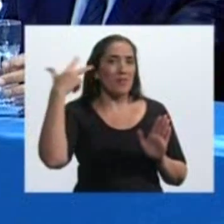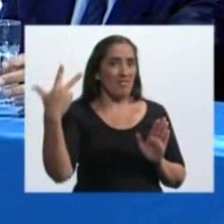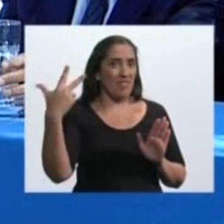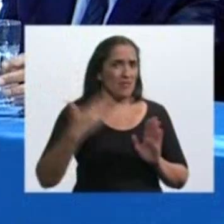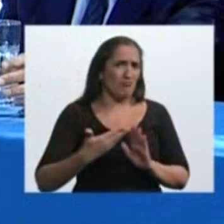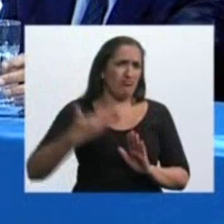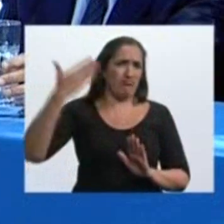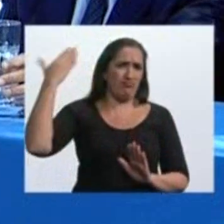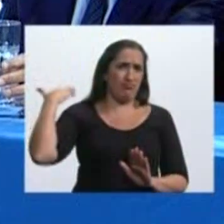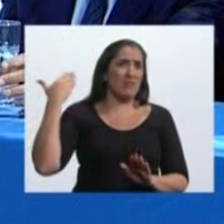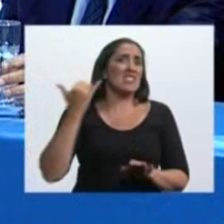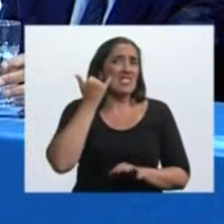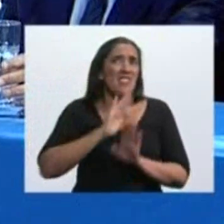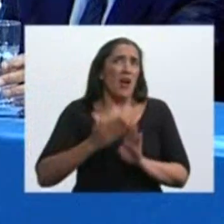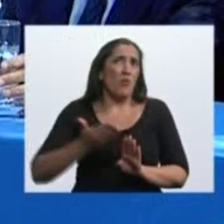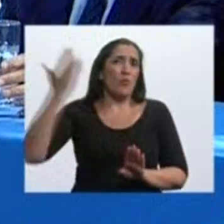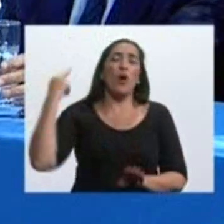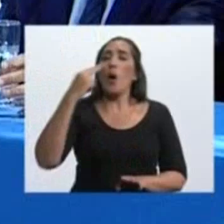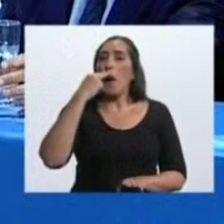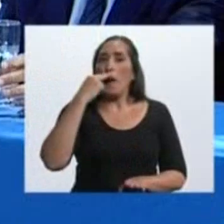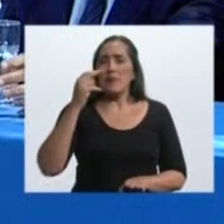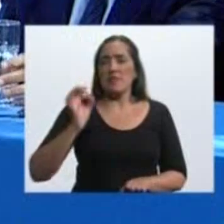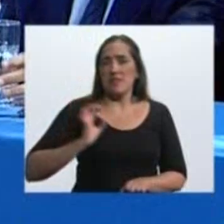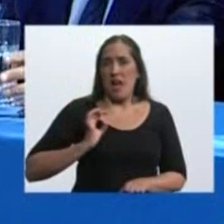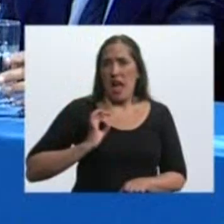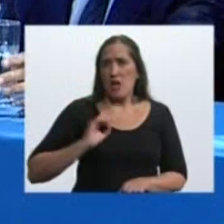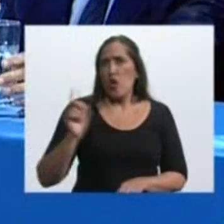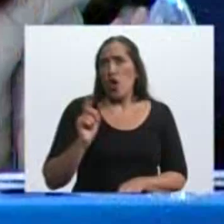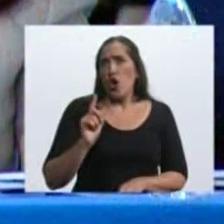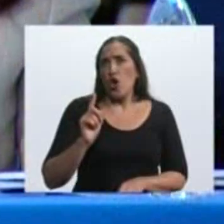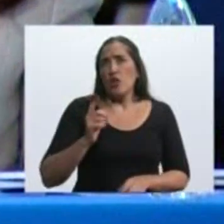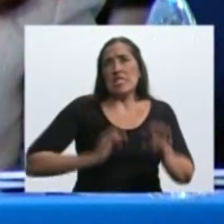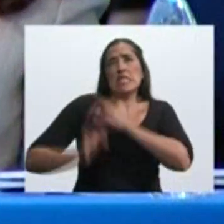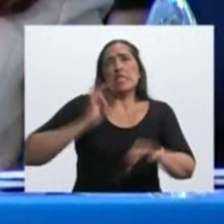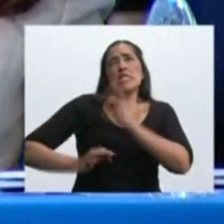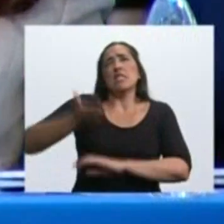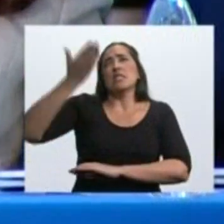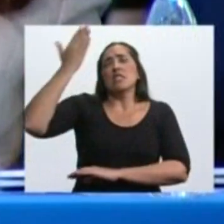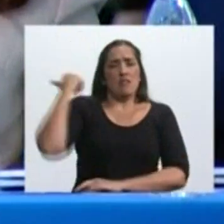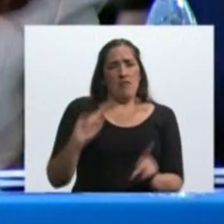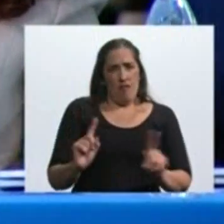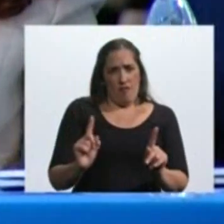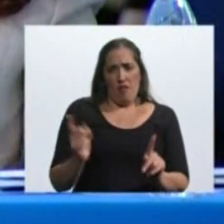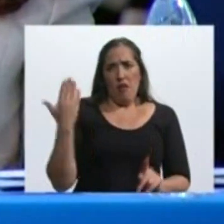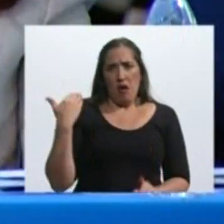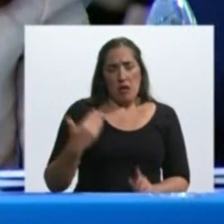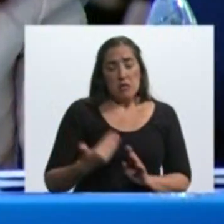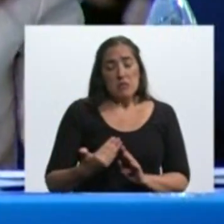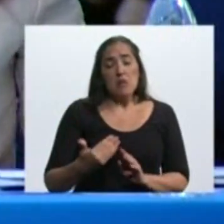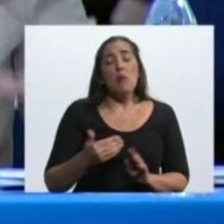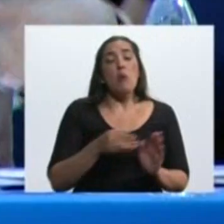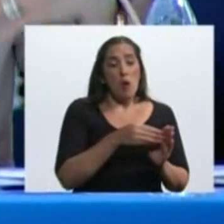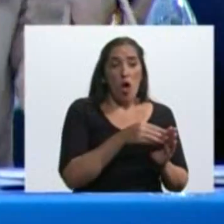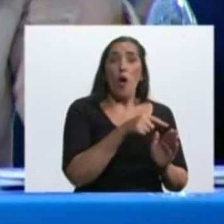1993. Hace 11 años y unos meses, no pasó hace unos siglos. Y sin embargo, unos meses